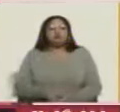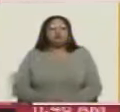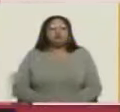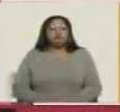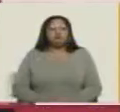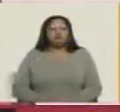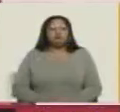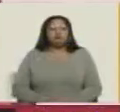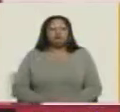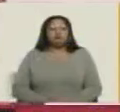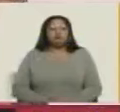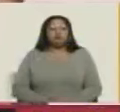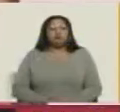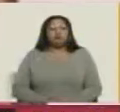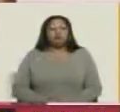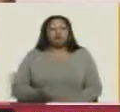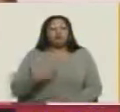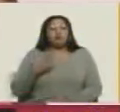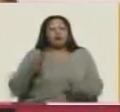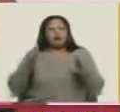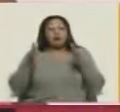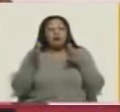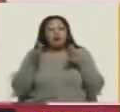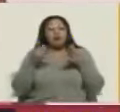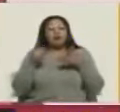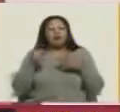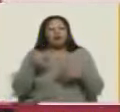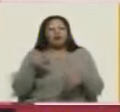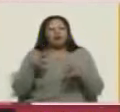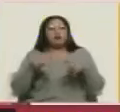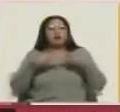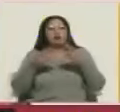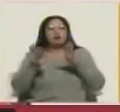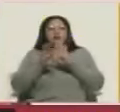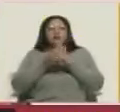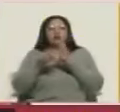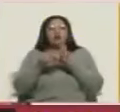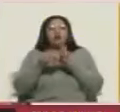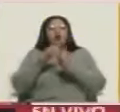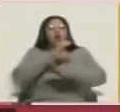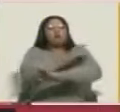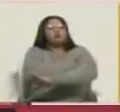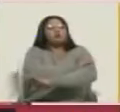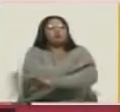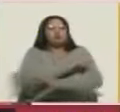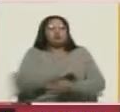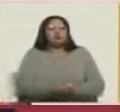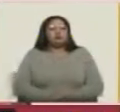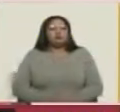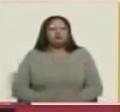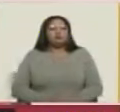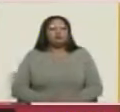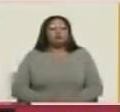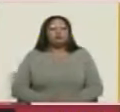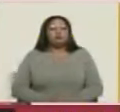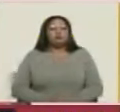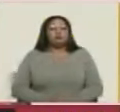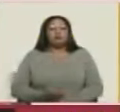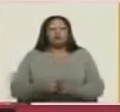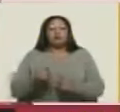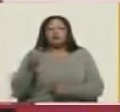10.018. Pudo haber sido Henry Falcón el referente de la oposición. Pero a golpe de 10 de la